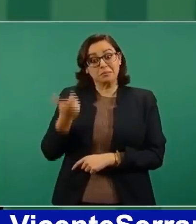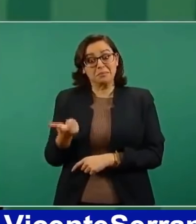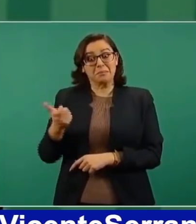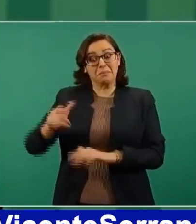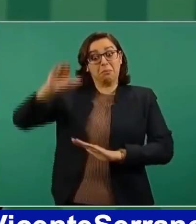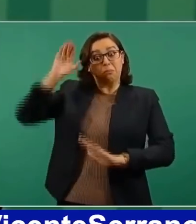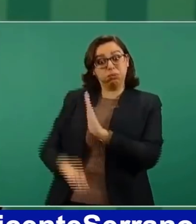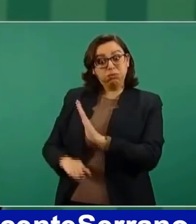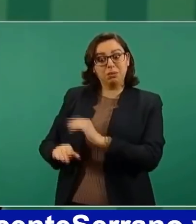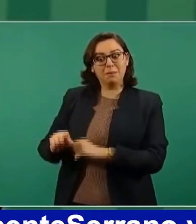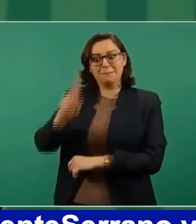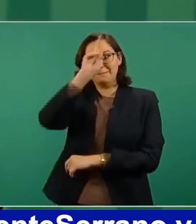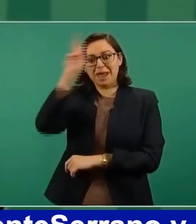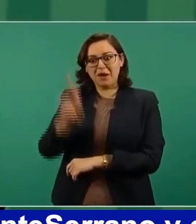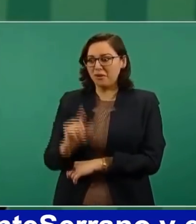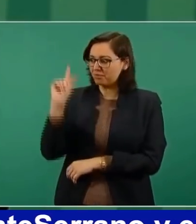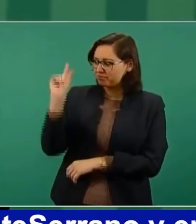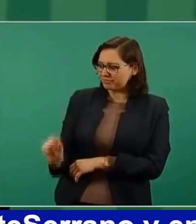país